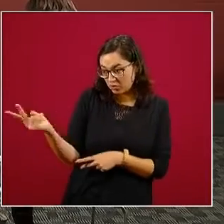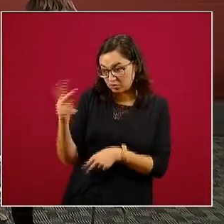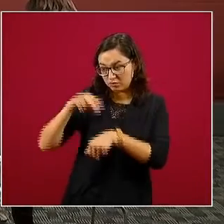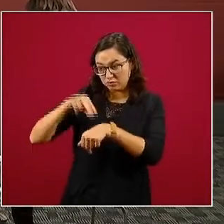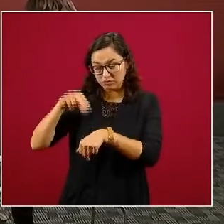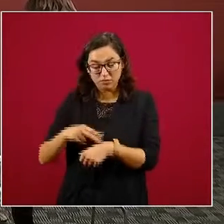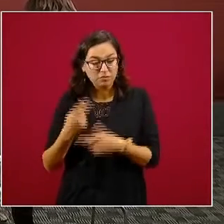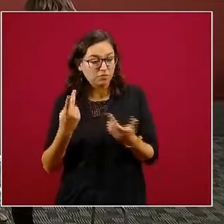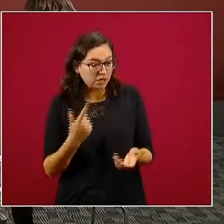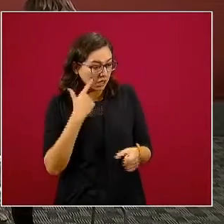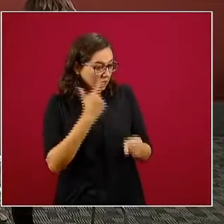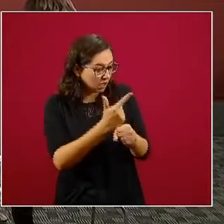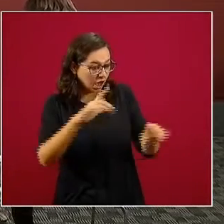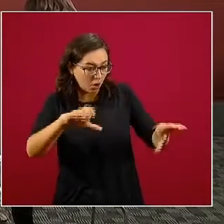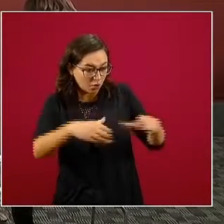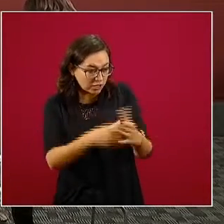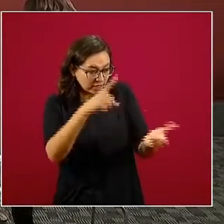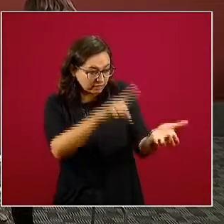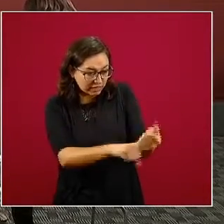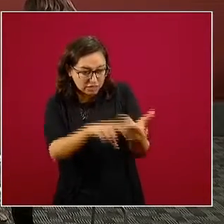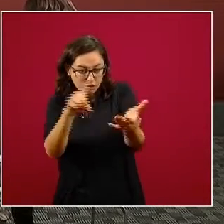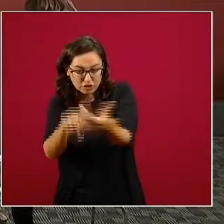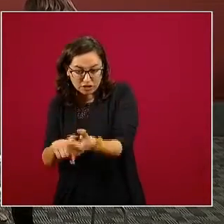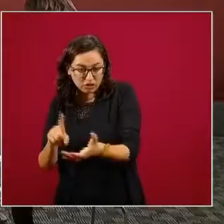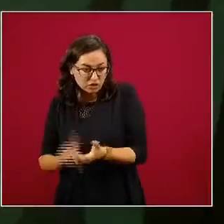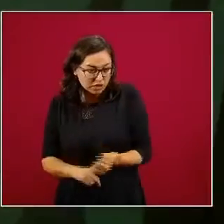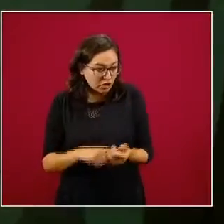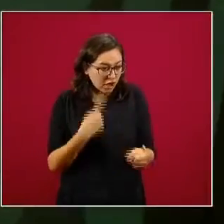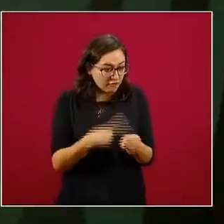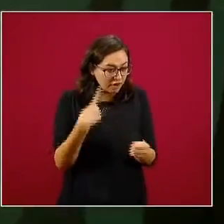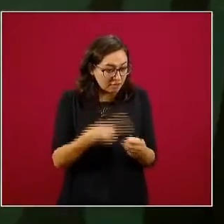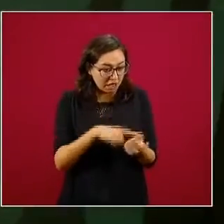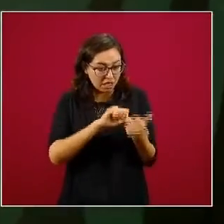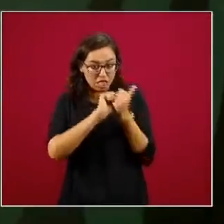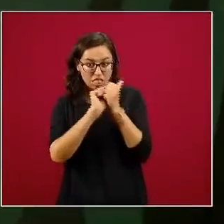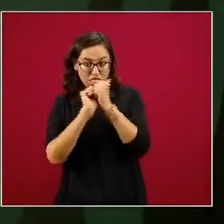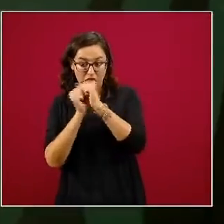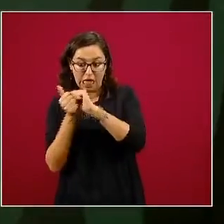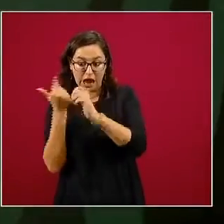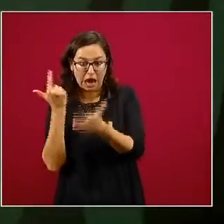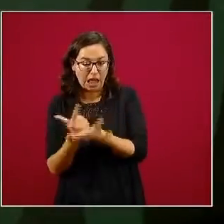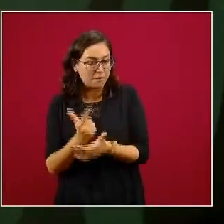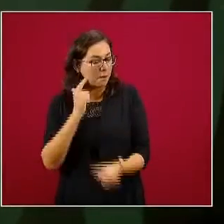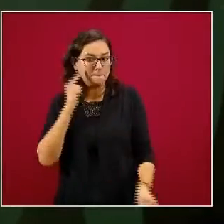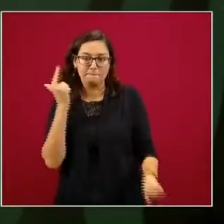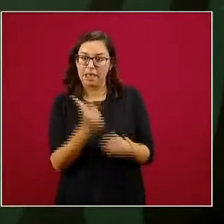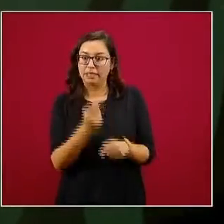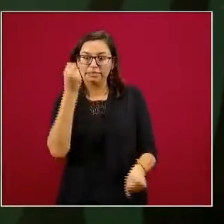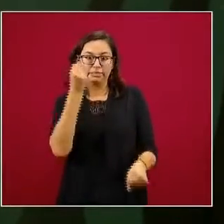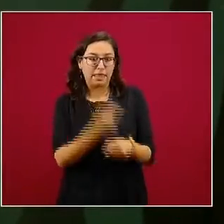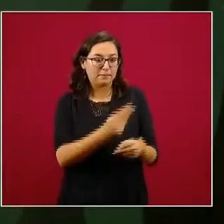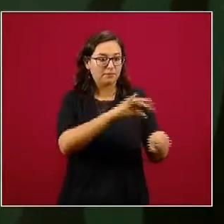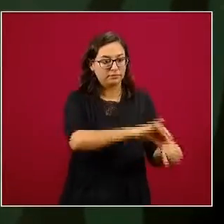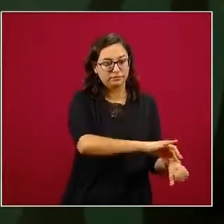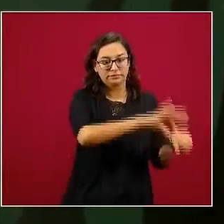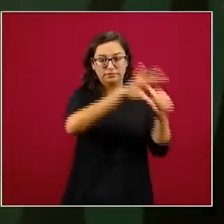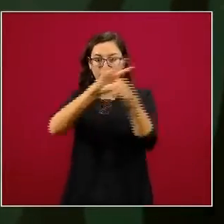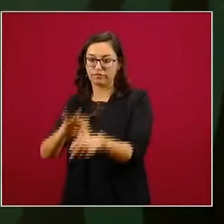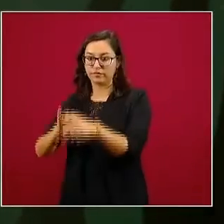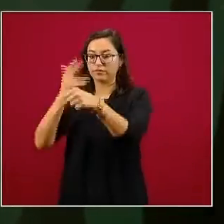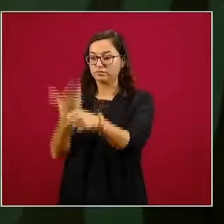la desinformación fuera lo que reinara. En ese sentido, adicionalmente a esto, estamos